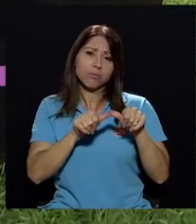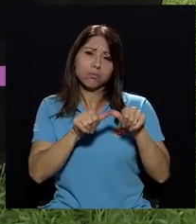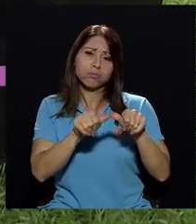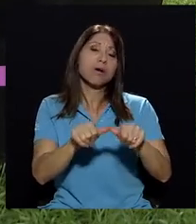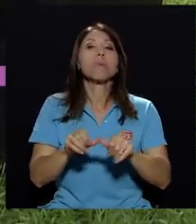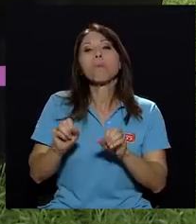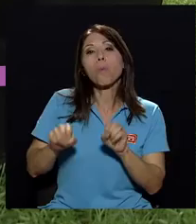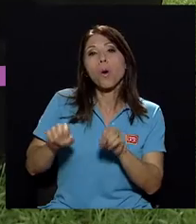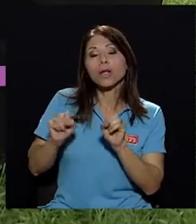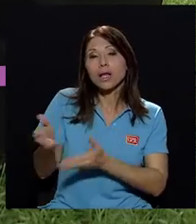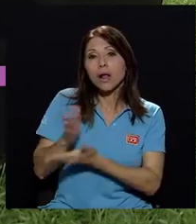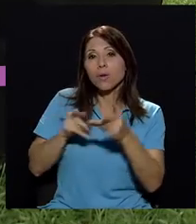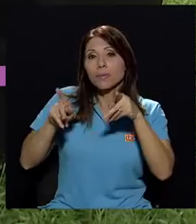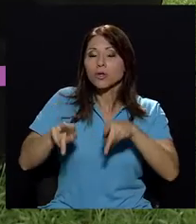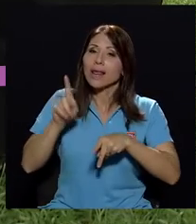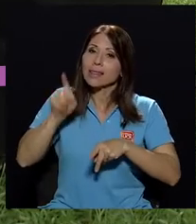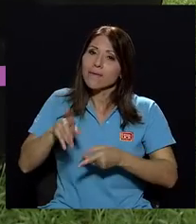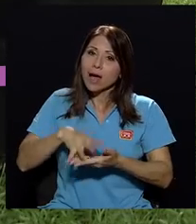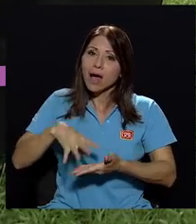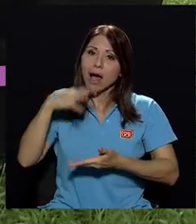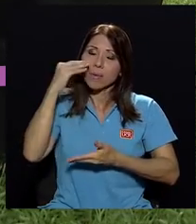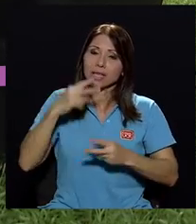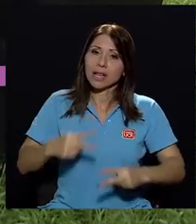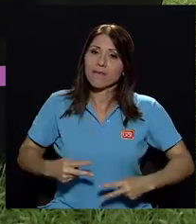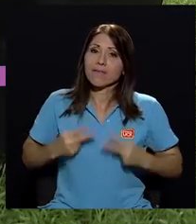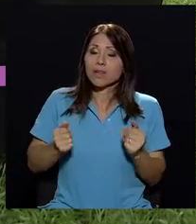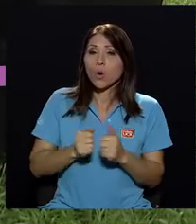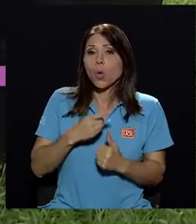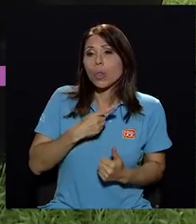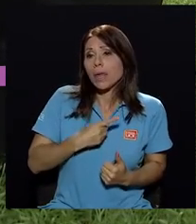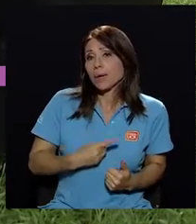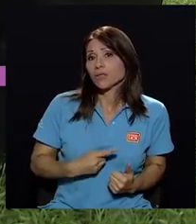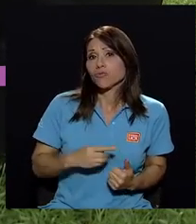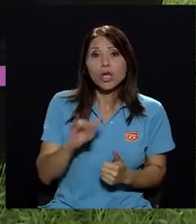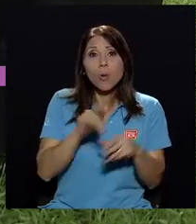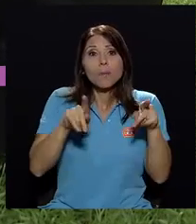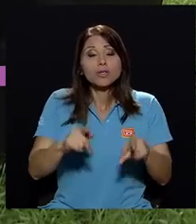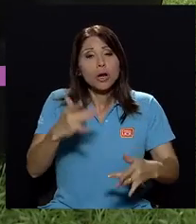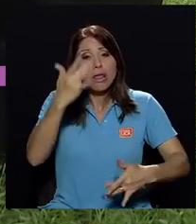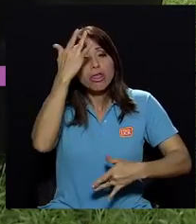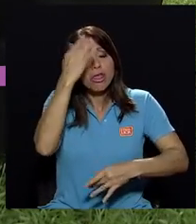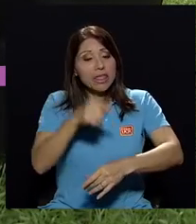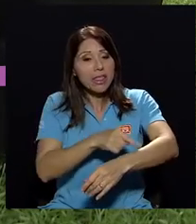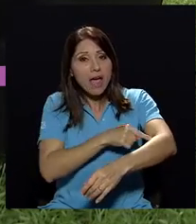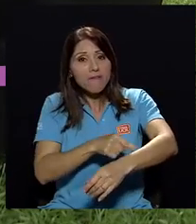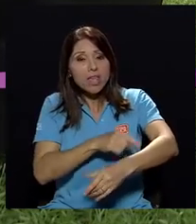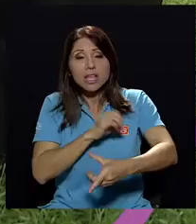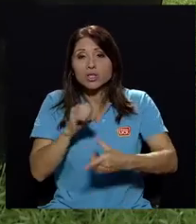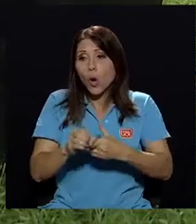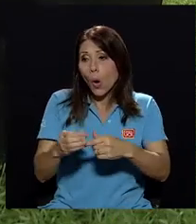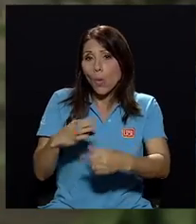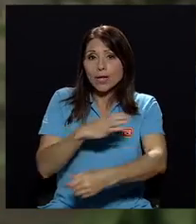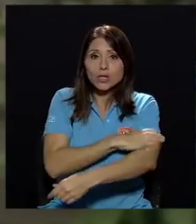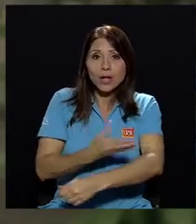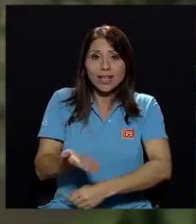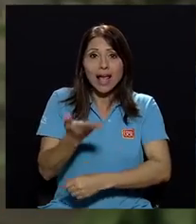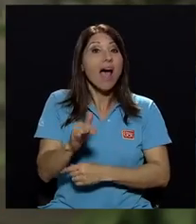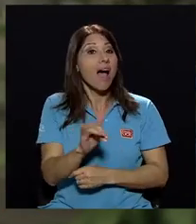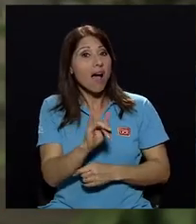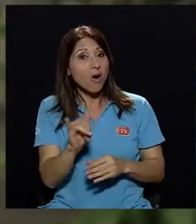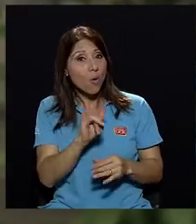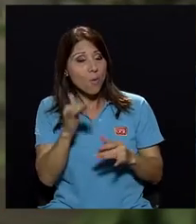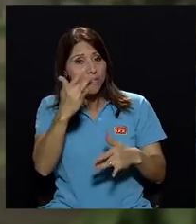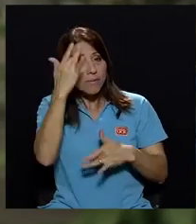que una persona tenga que aprender a vivir con su depresión, como una persona con diabetes o con presión alta tiene como que aprender. Como una enfermedad crónica.